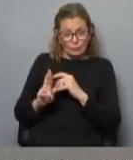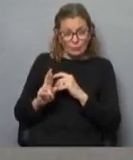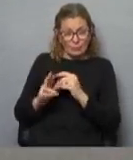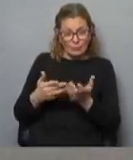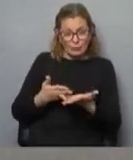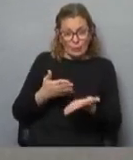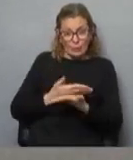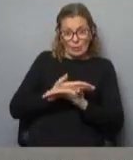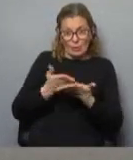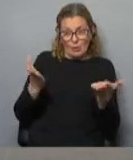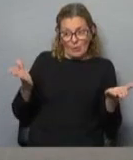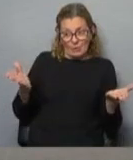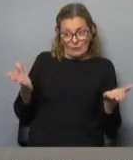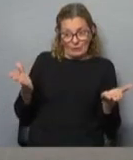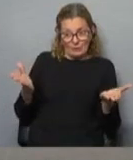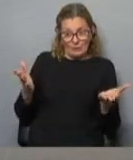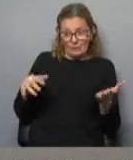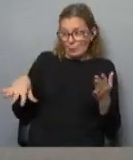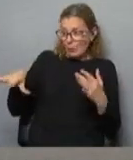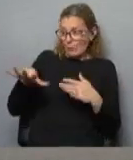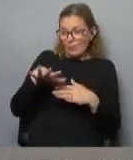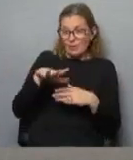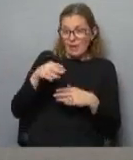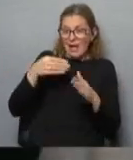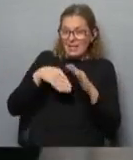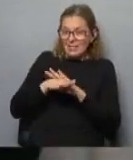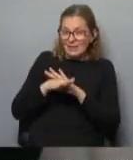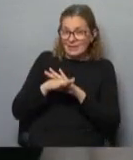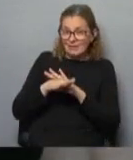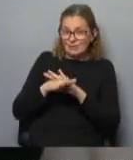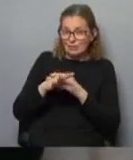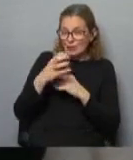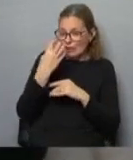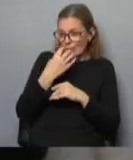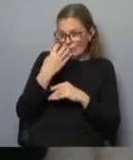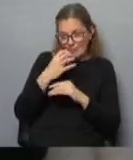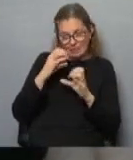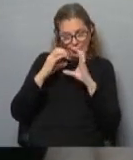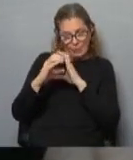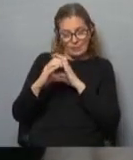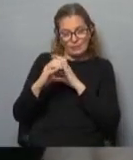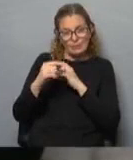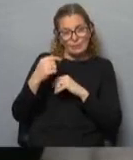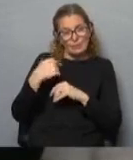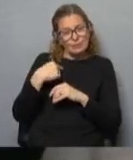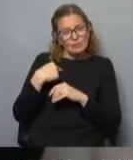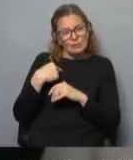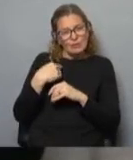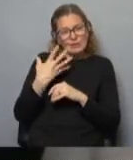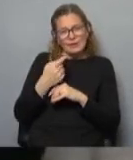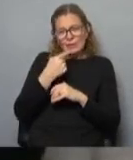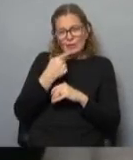escenario es un decorado lo que pasa allí adentro es una atrocidad yo quiero